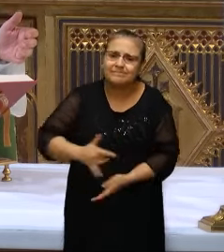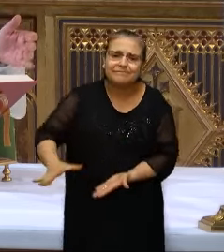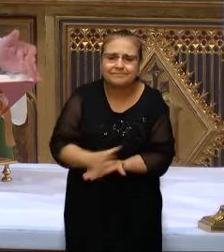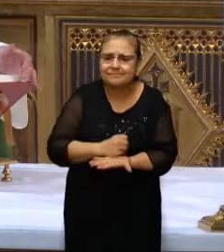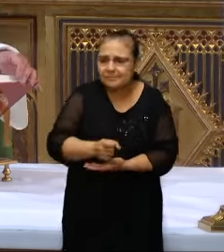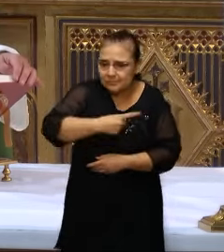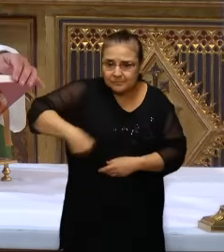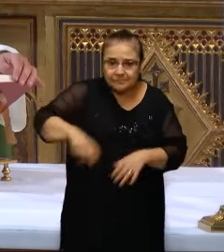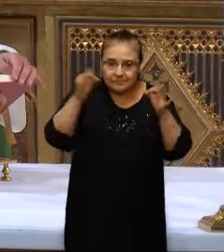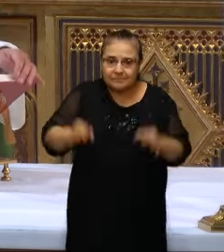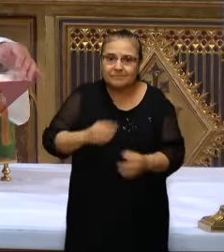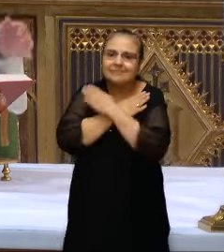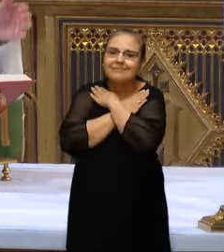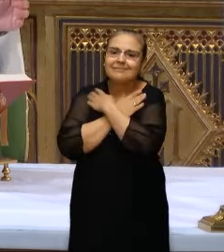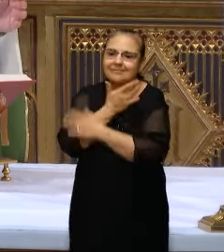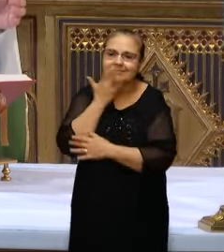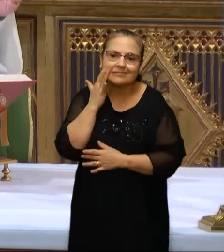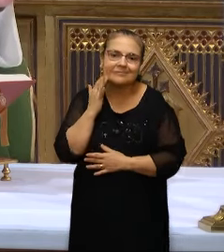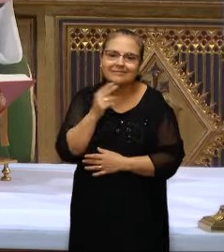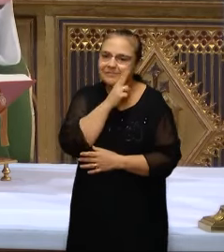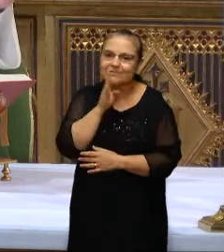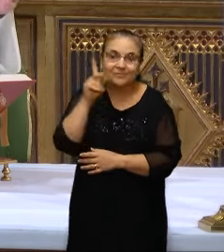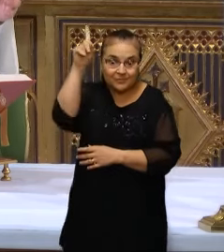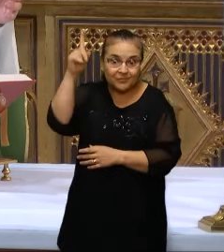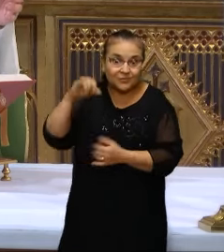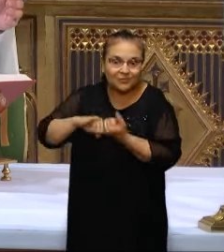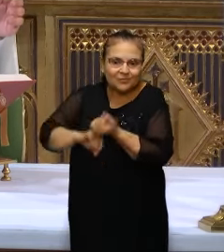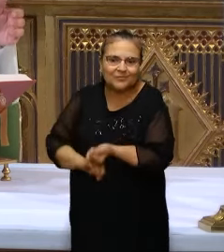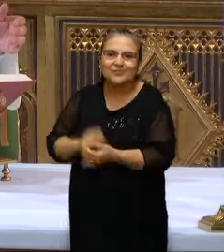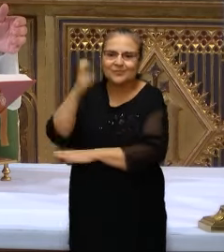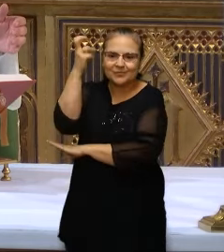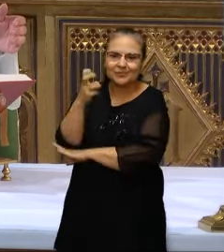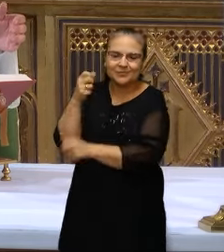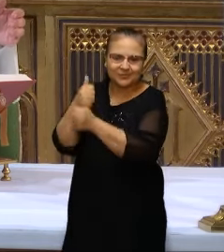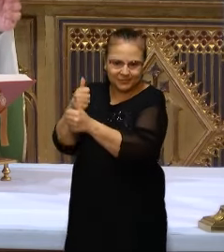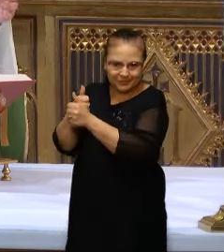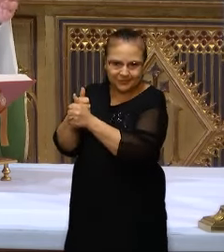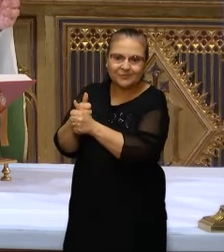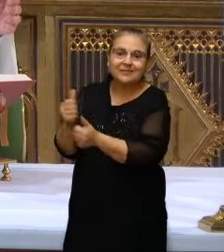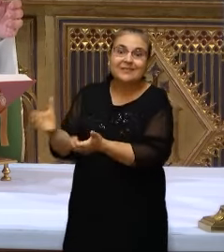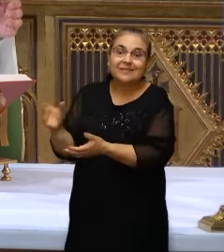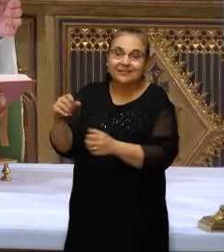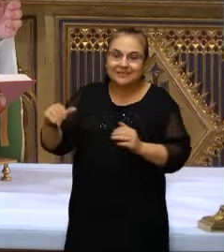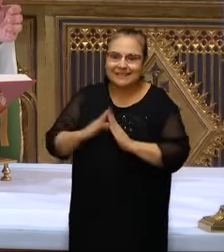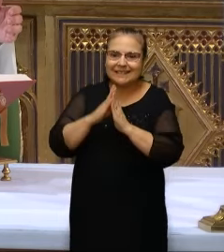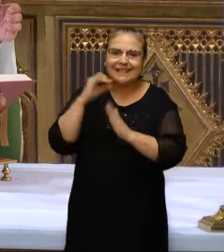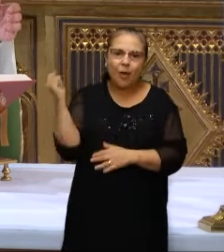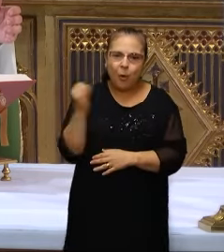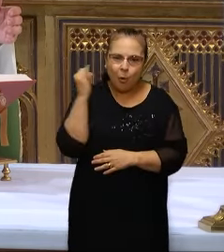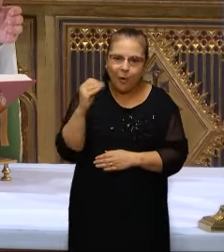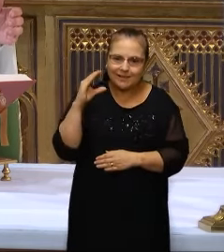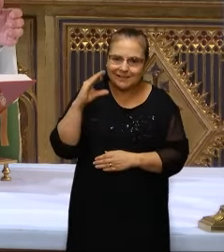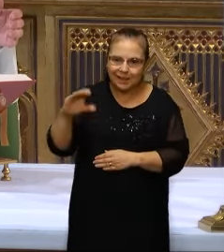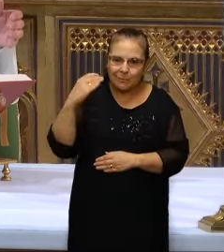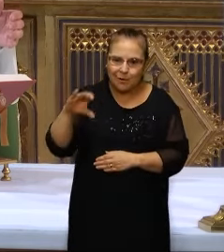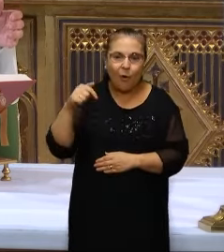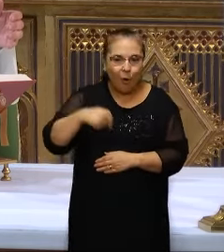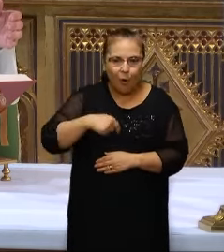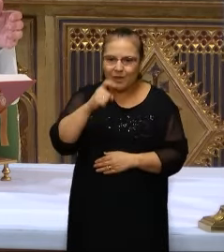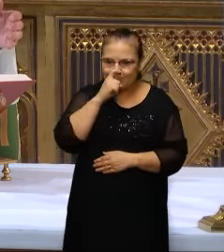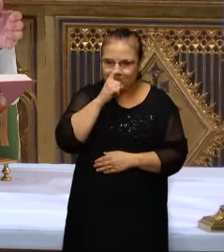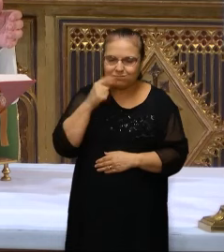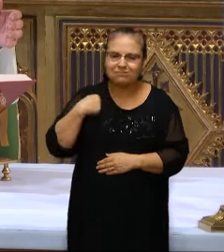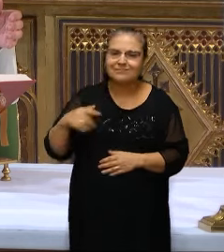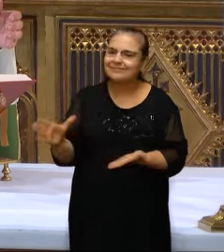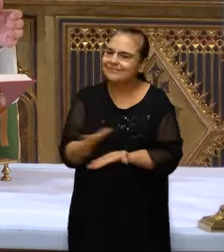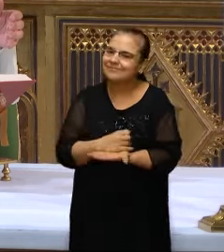todos nosotros y así con María la virgen madre de Dios su esposo San José los apóstoles s Juan de capistano que hoy conmemoramos y cuántos